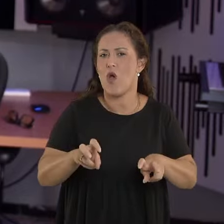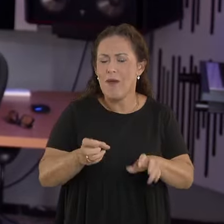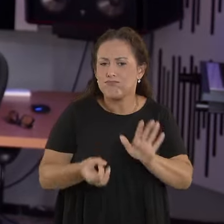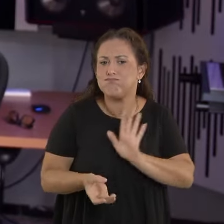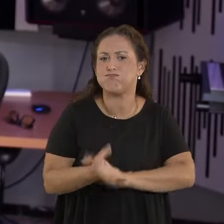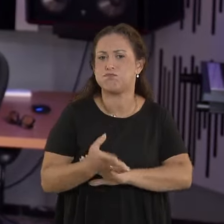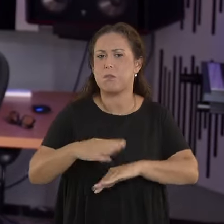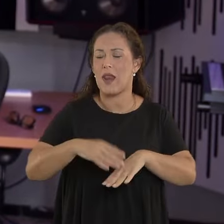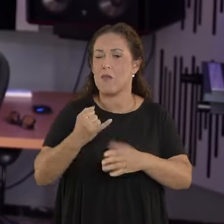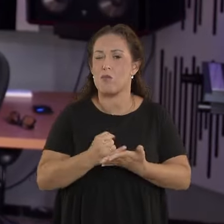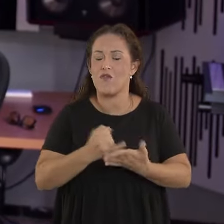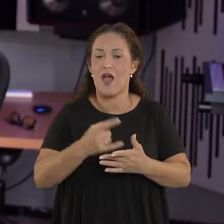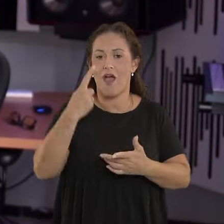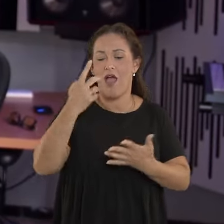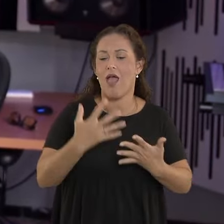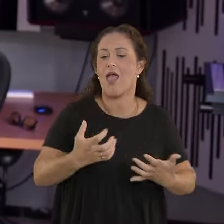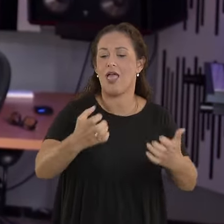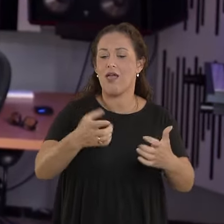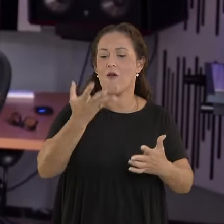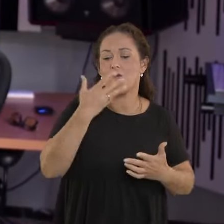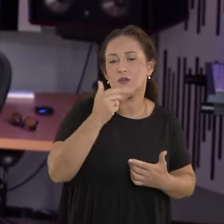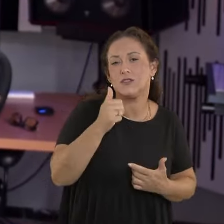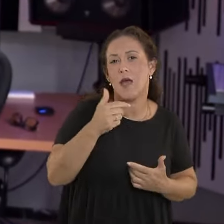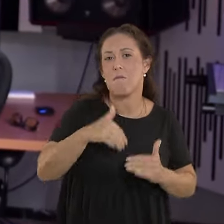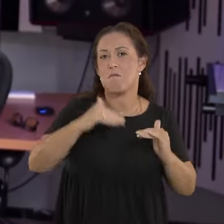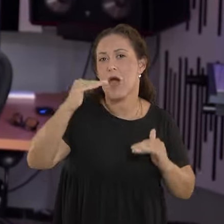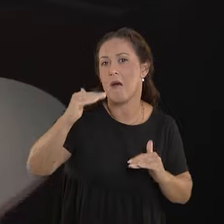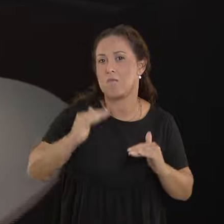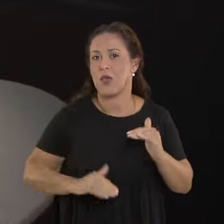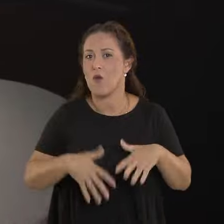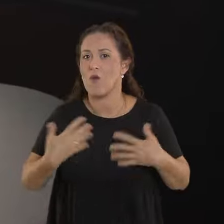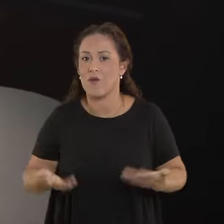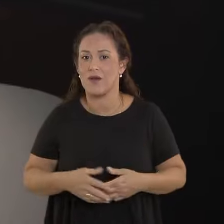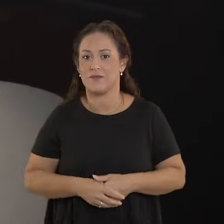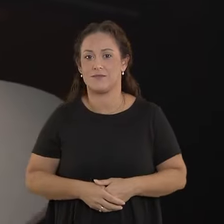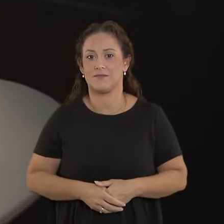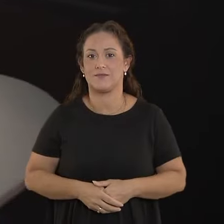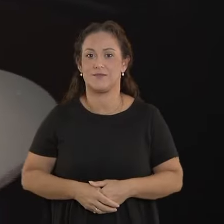en directo para también yo decir a ver cuál es la que mola y cuál es la que no tanto.